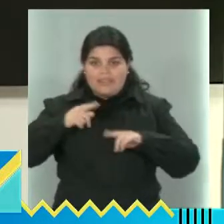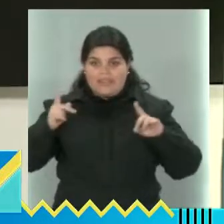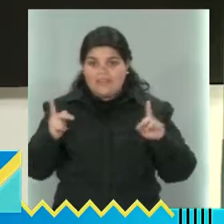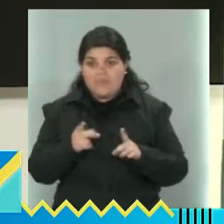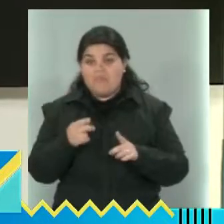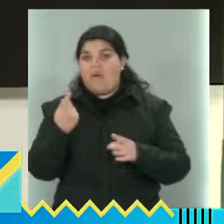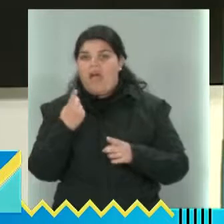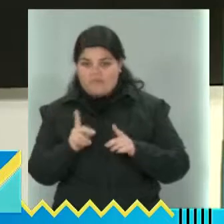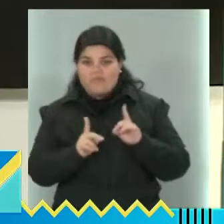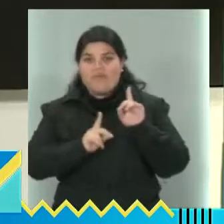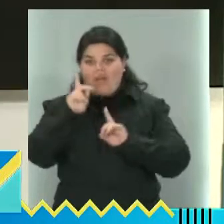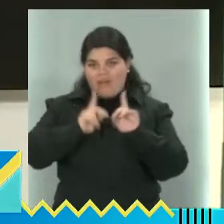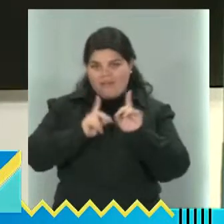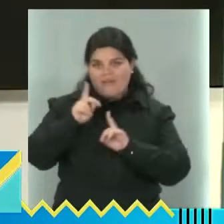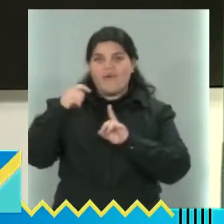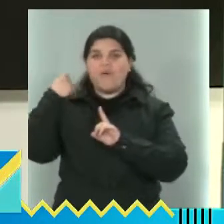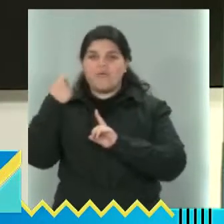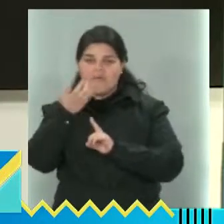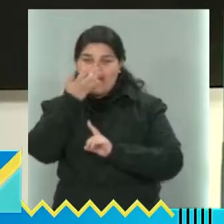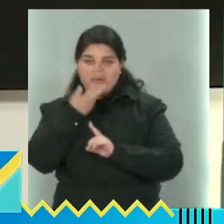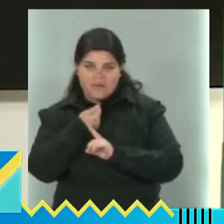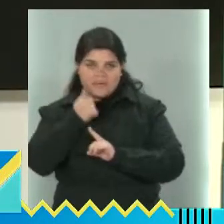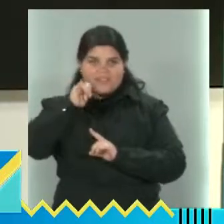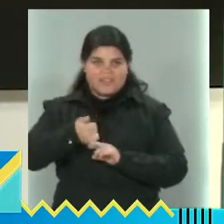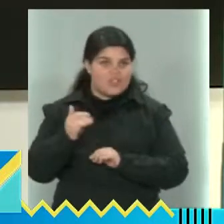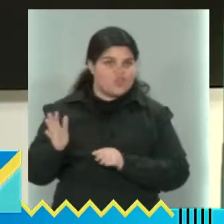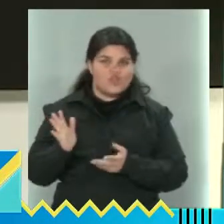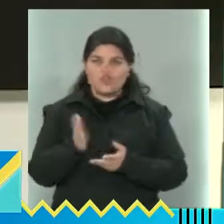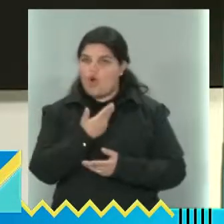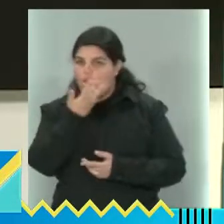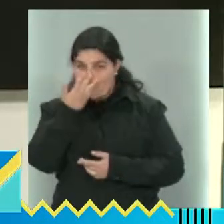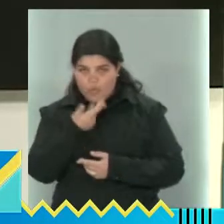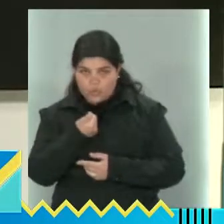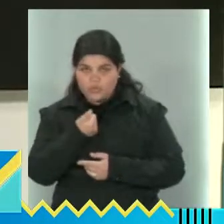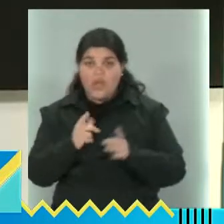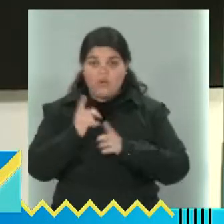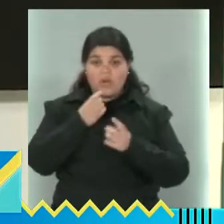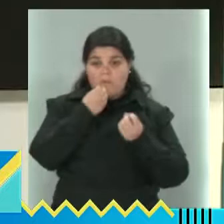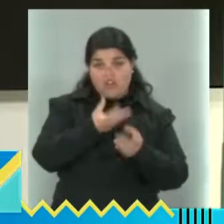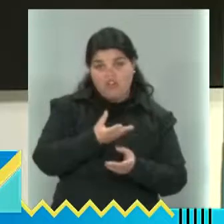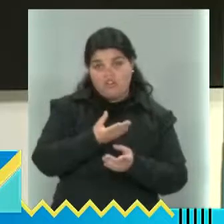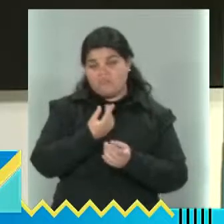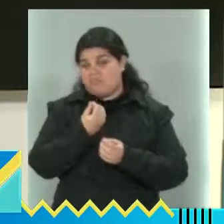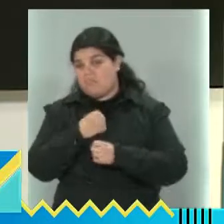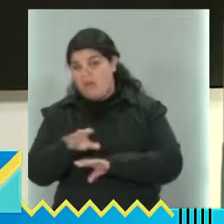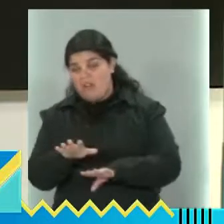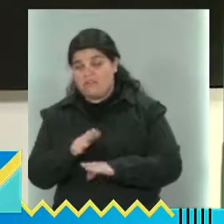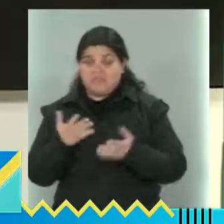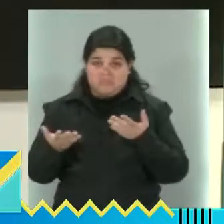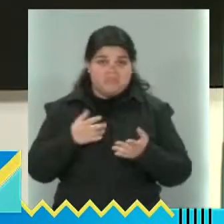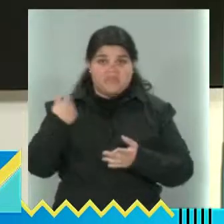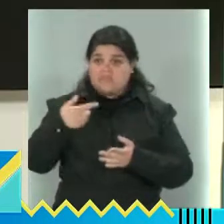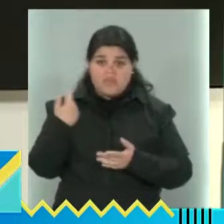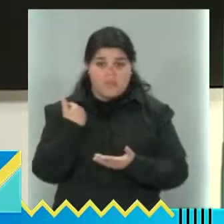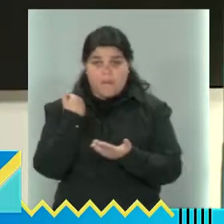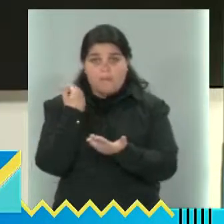los programas que nos han gustado hacer. Todos nos han gustado, claramente. Algunos mejores, otros peores, pero bueno, siempre al aire